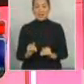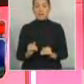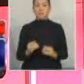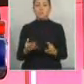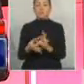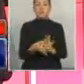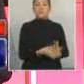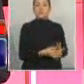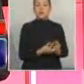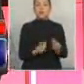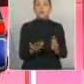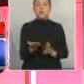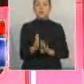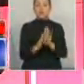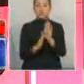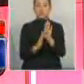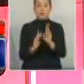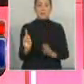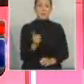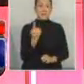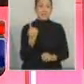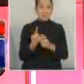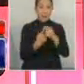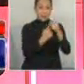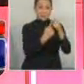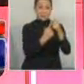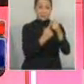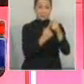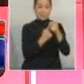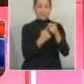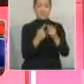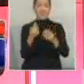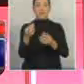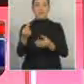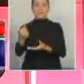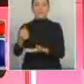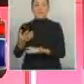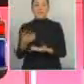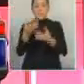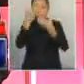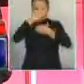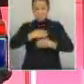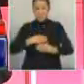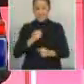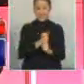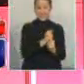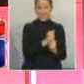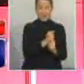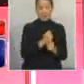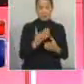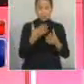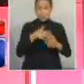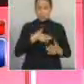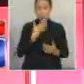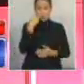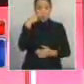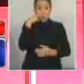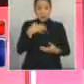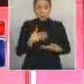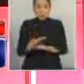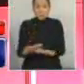crecimiento hay uno que es el principal, que es el capital humano. Dicen que es el